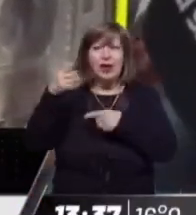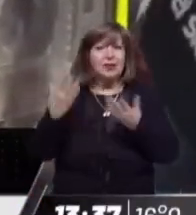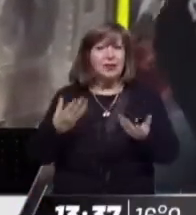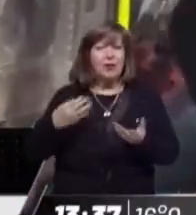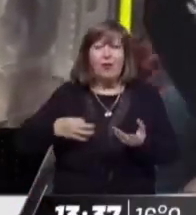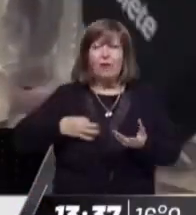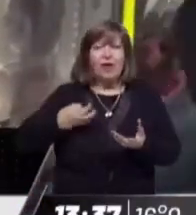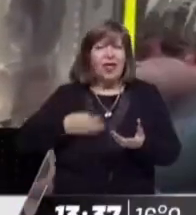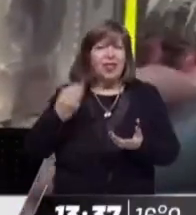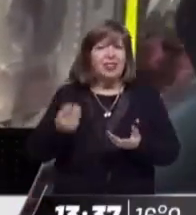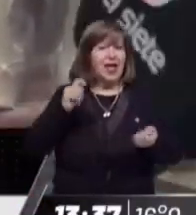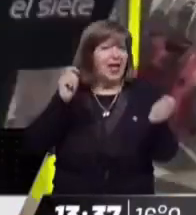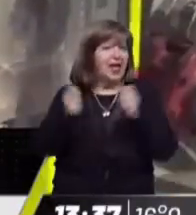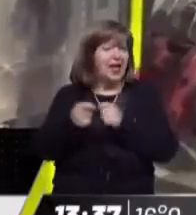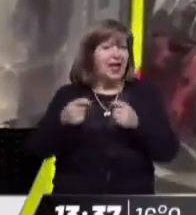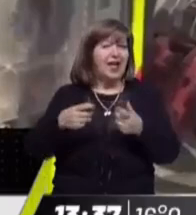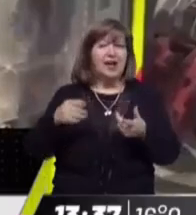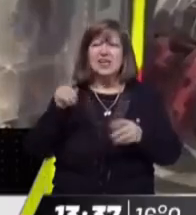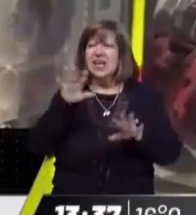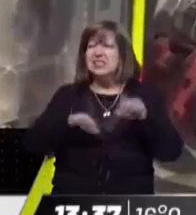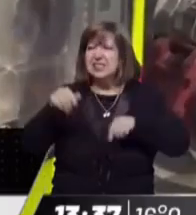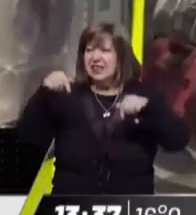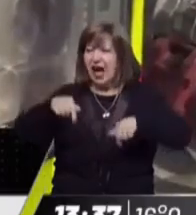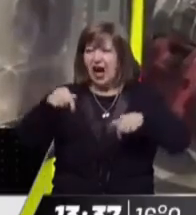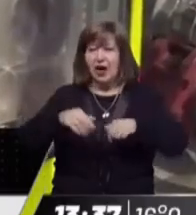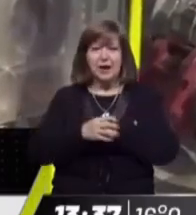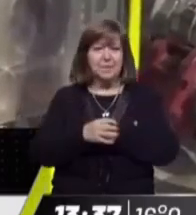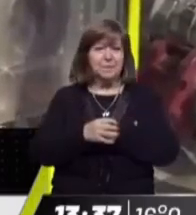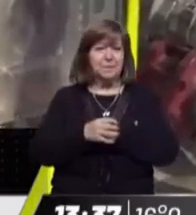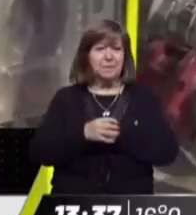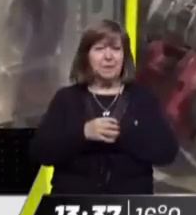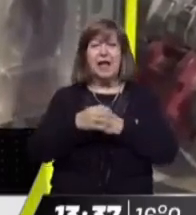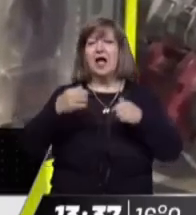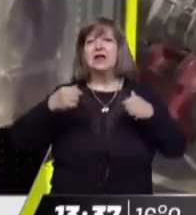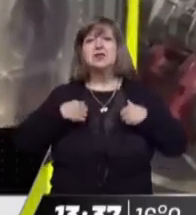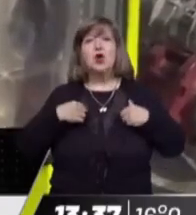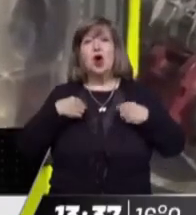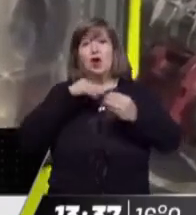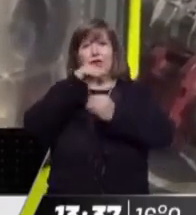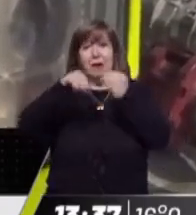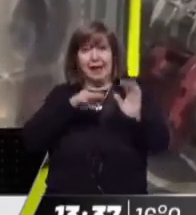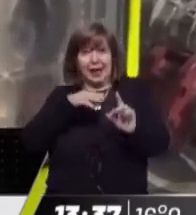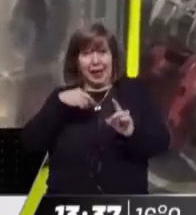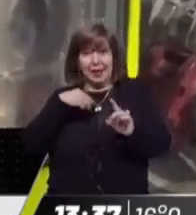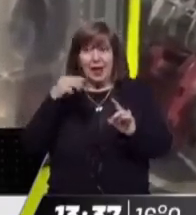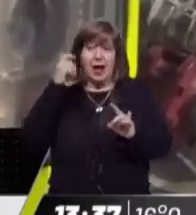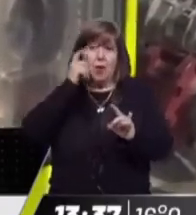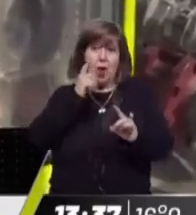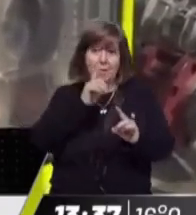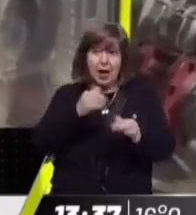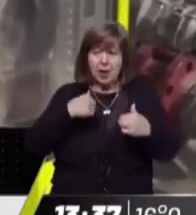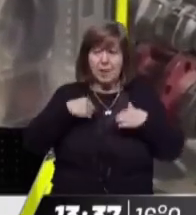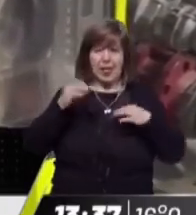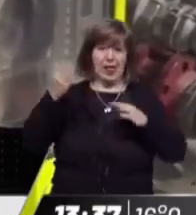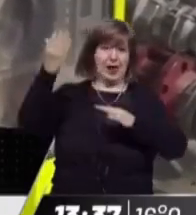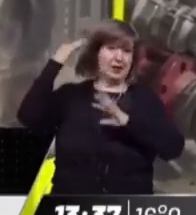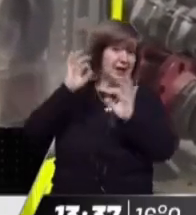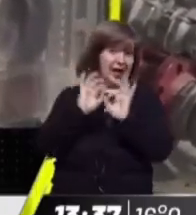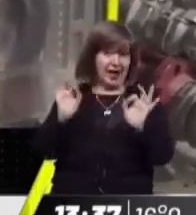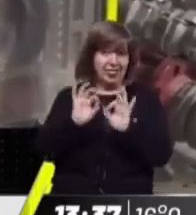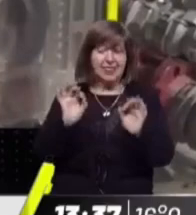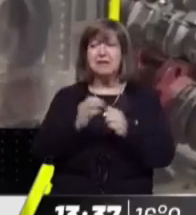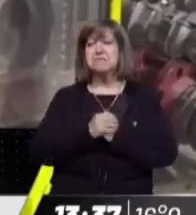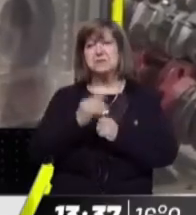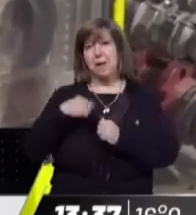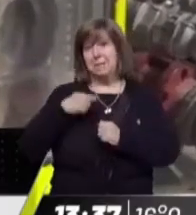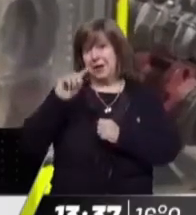se te ocurrió? ¿Hoy qué hiciste? Yo no tengo ningún antecedente familiar como que alguien sea bombero en mi familia